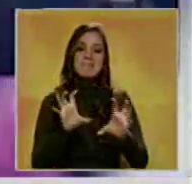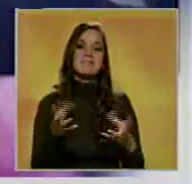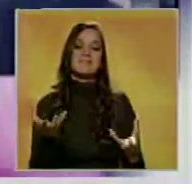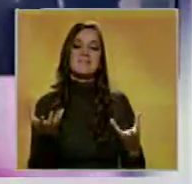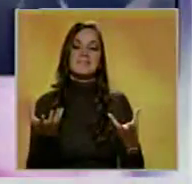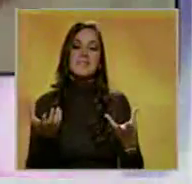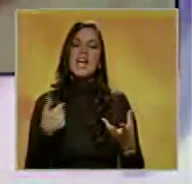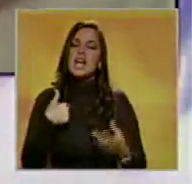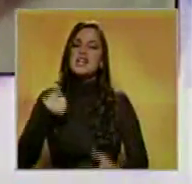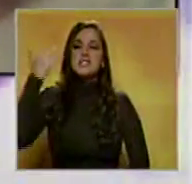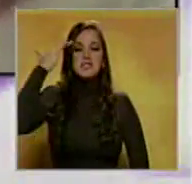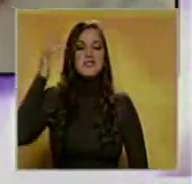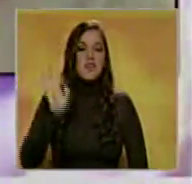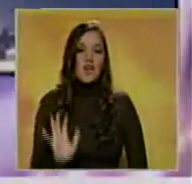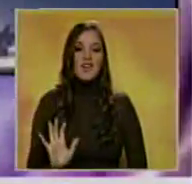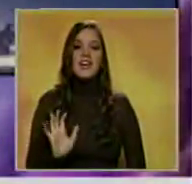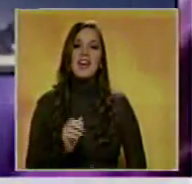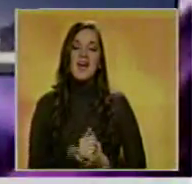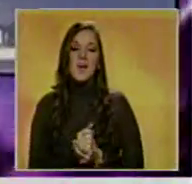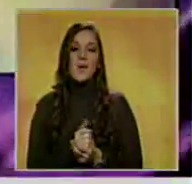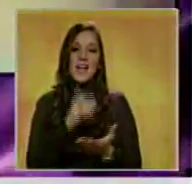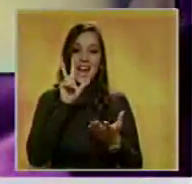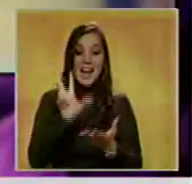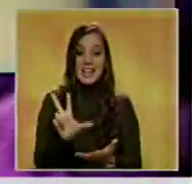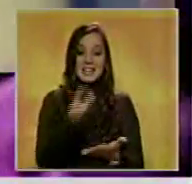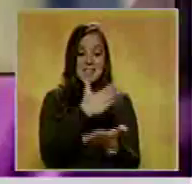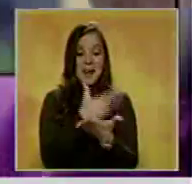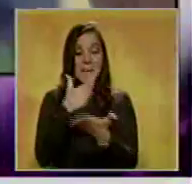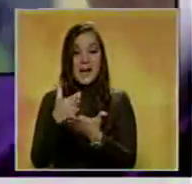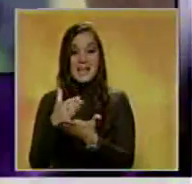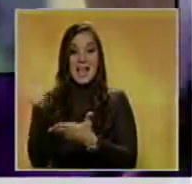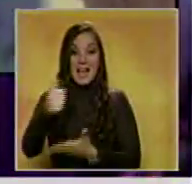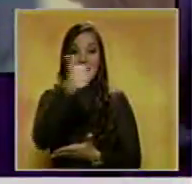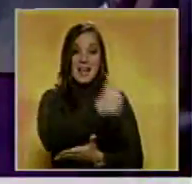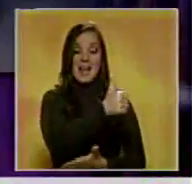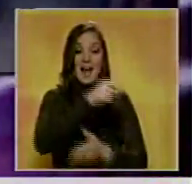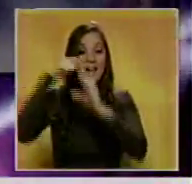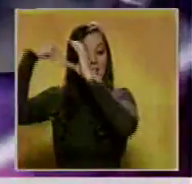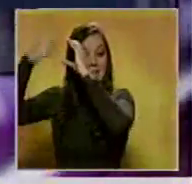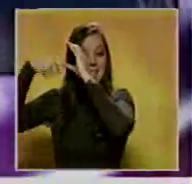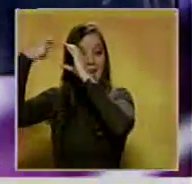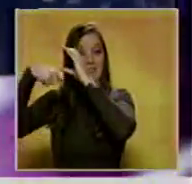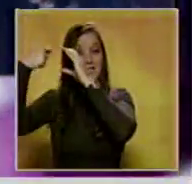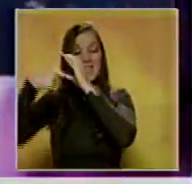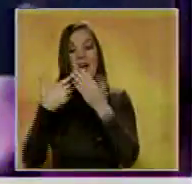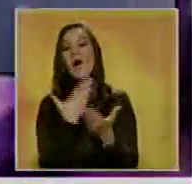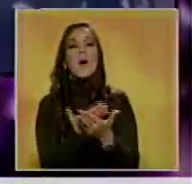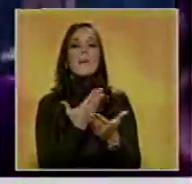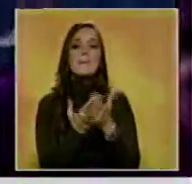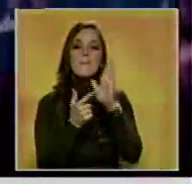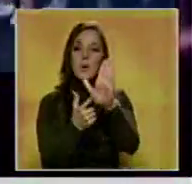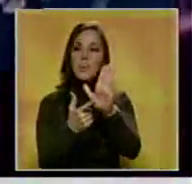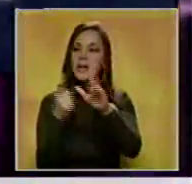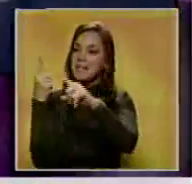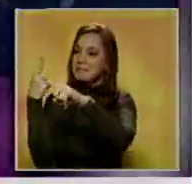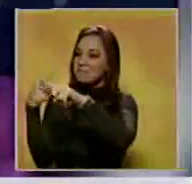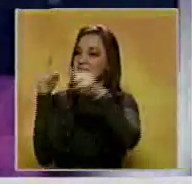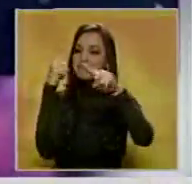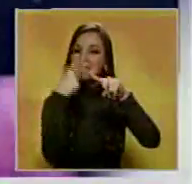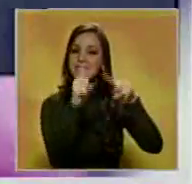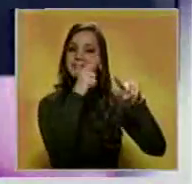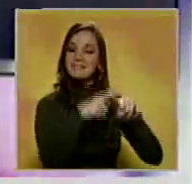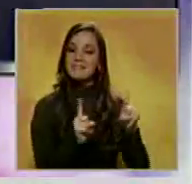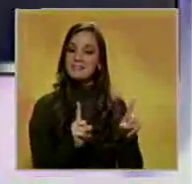Y yo creo que pues tratábamos como de eso, de que cada video fuera una propuesta alterna, algo diferente,